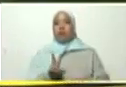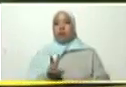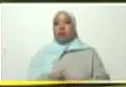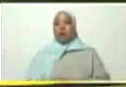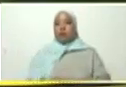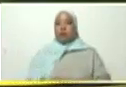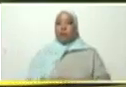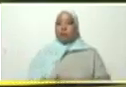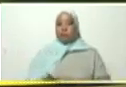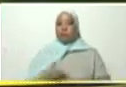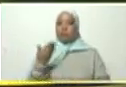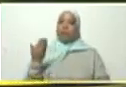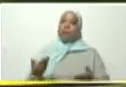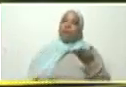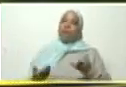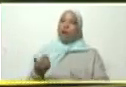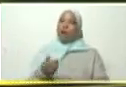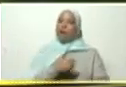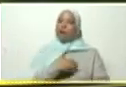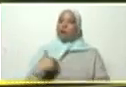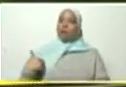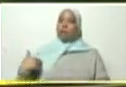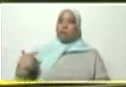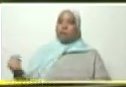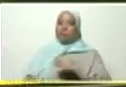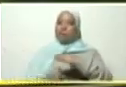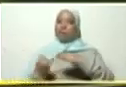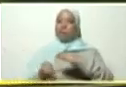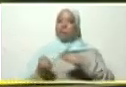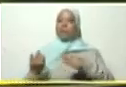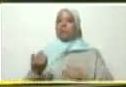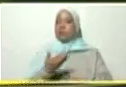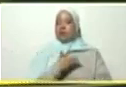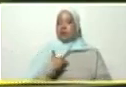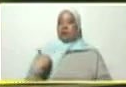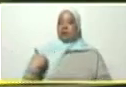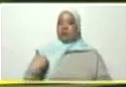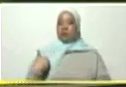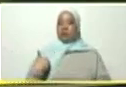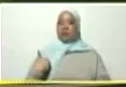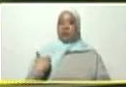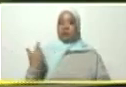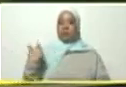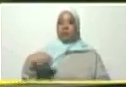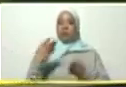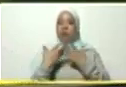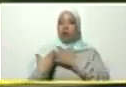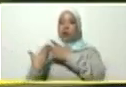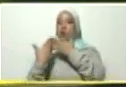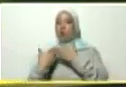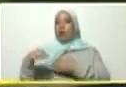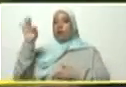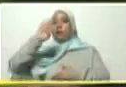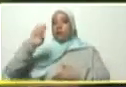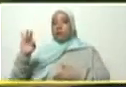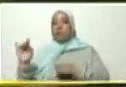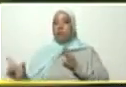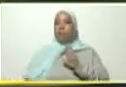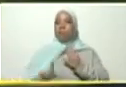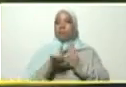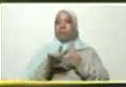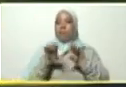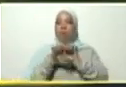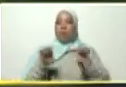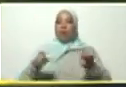me la puedes comparar con quien quiera con la institución que quiera pero la federación venezolana de estudiante educación media en